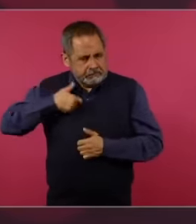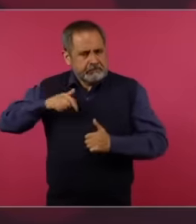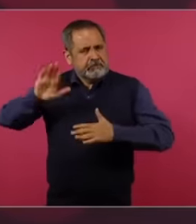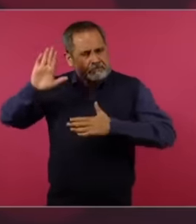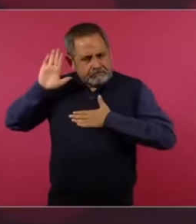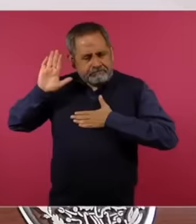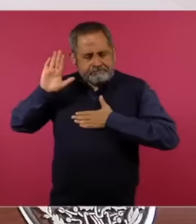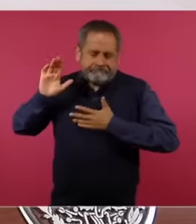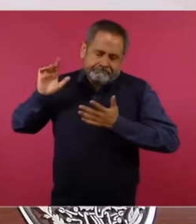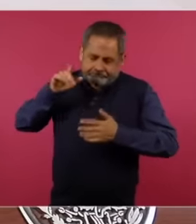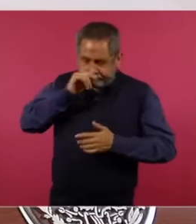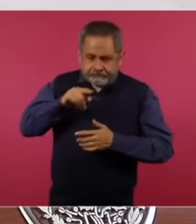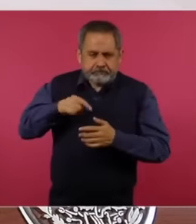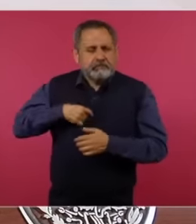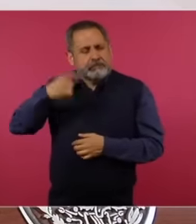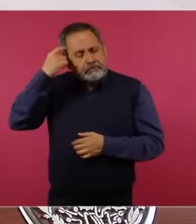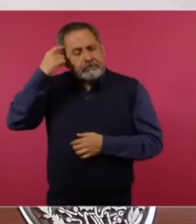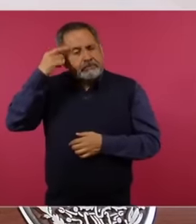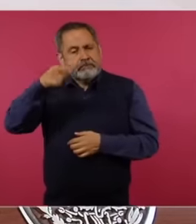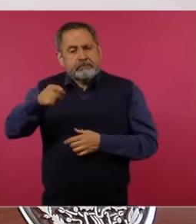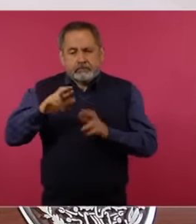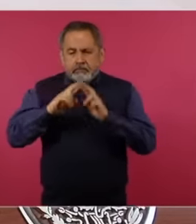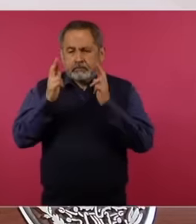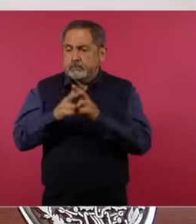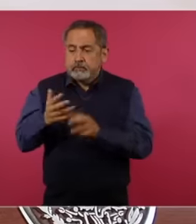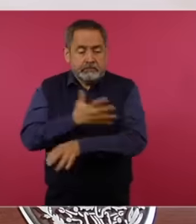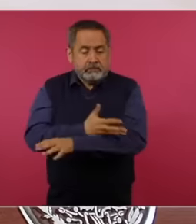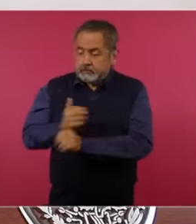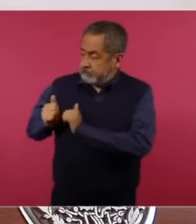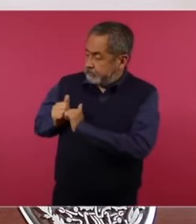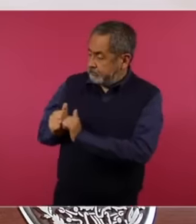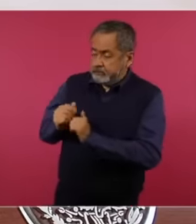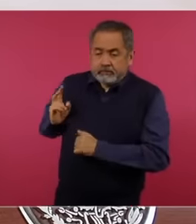me acuerdo que en una reunión me acompañó